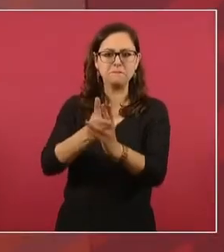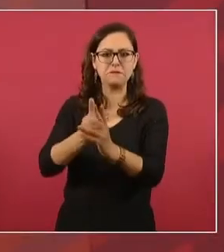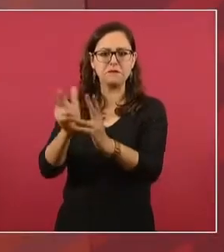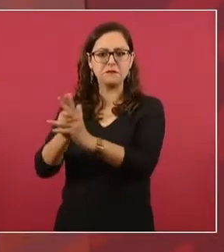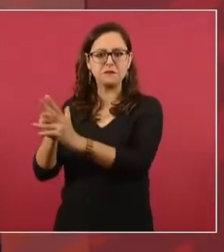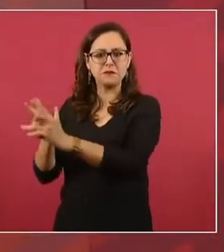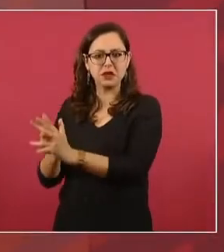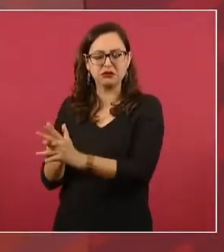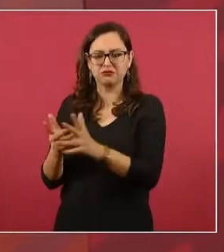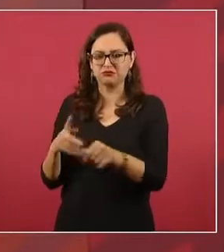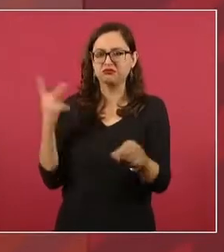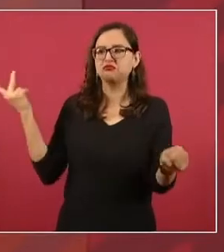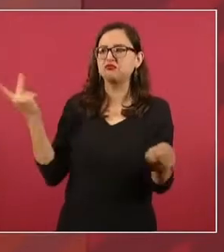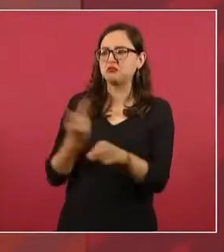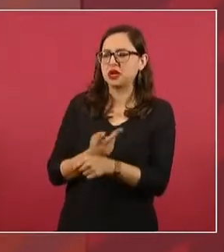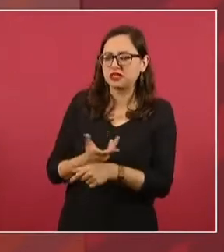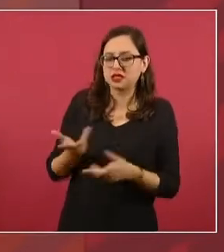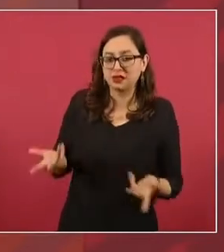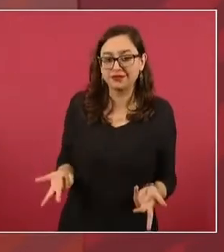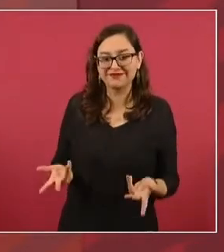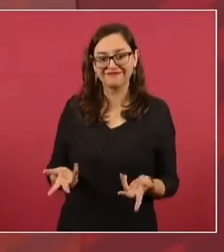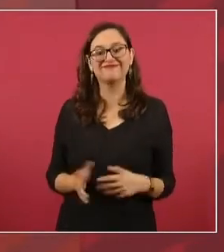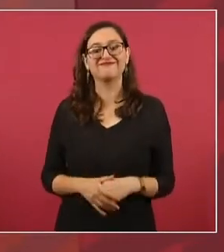ya se sabe